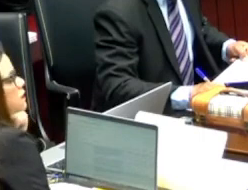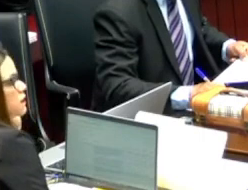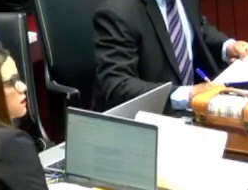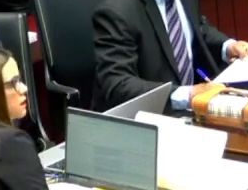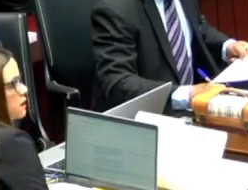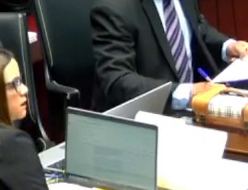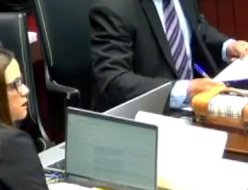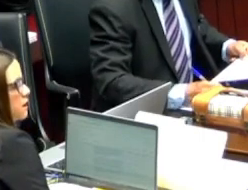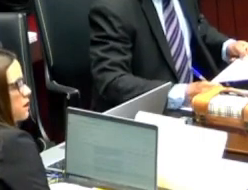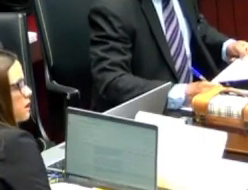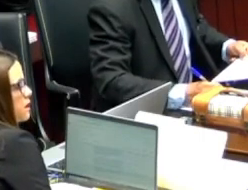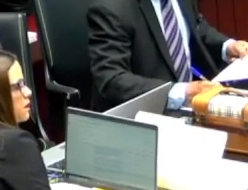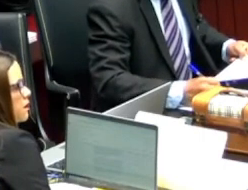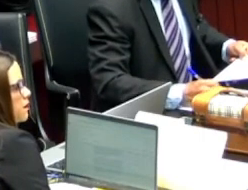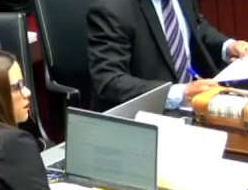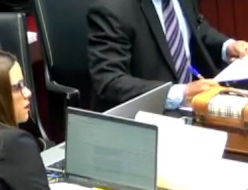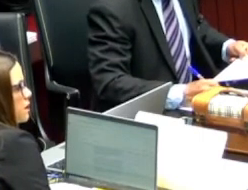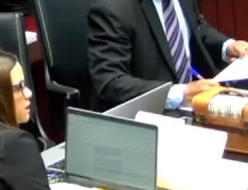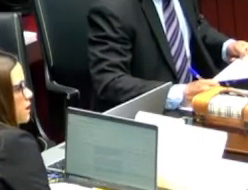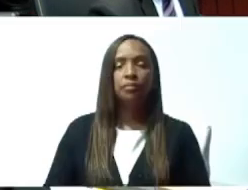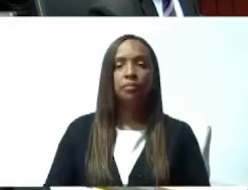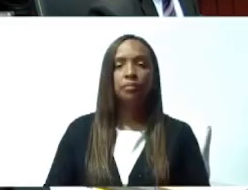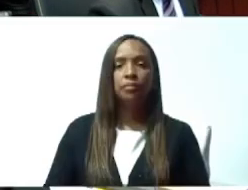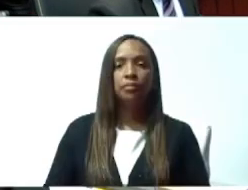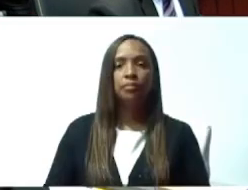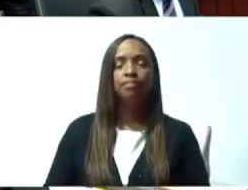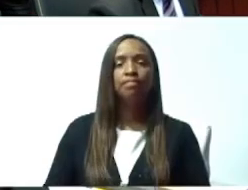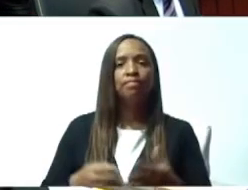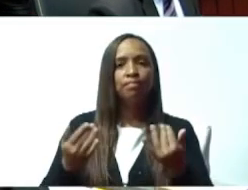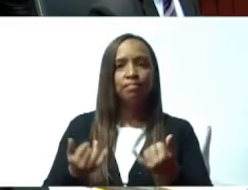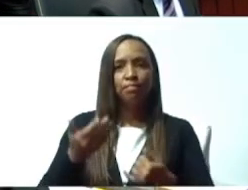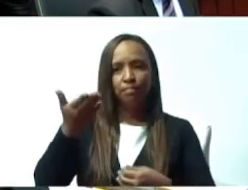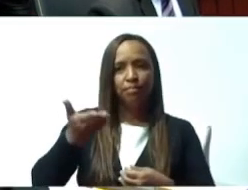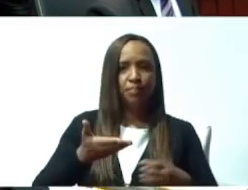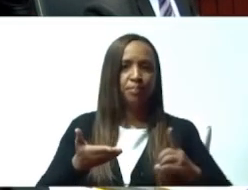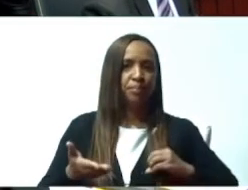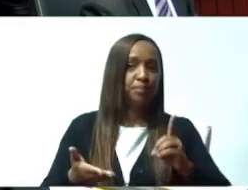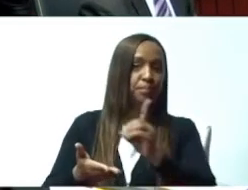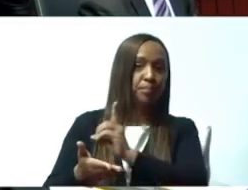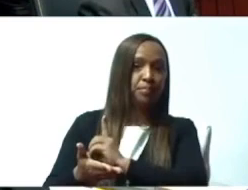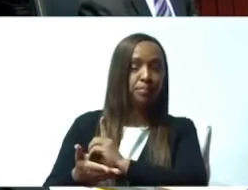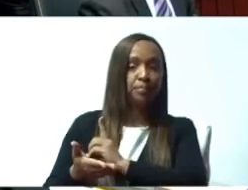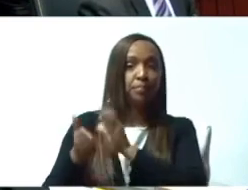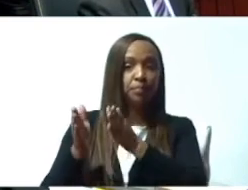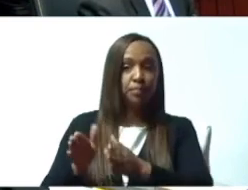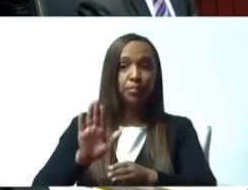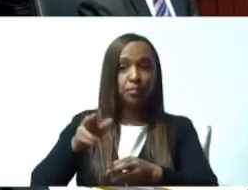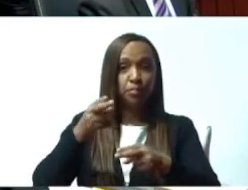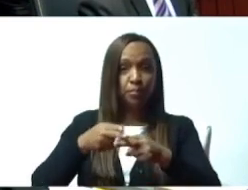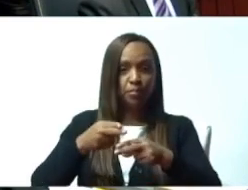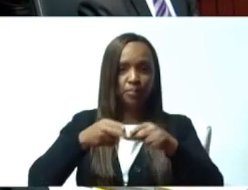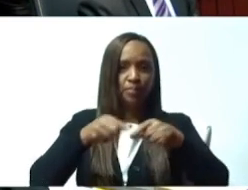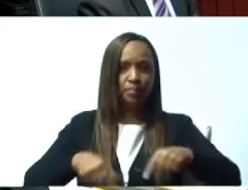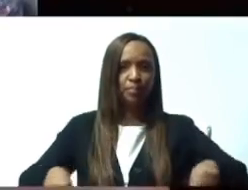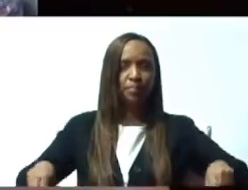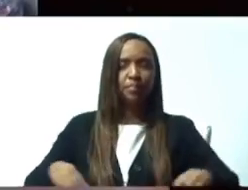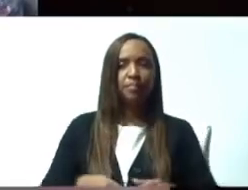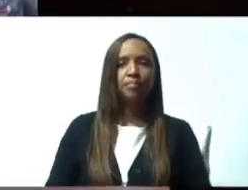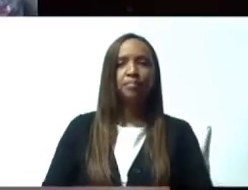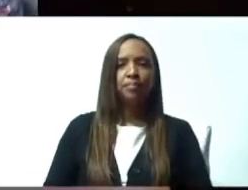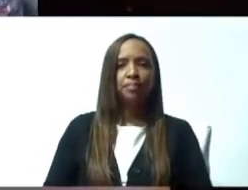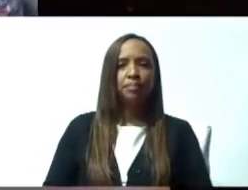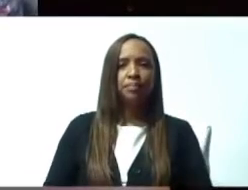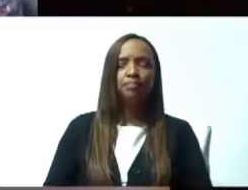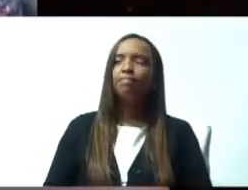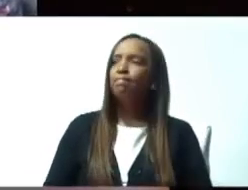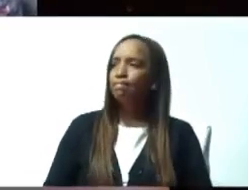Sonido, por favor. Buenas tardes, honorable presidente Alfredo Pacheco, y a mis